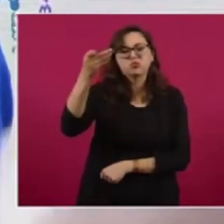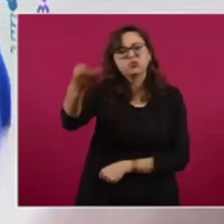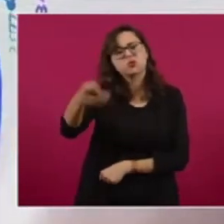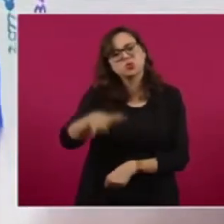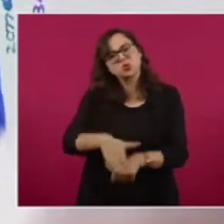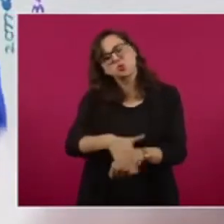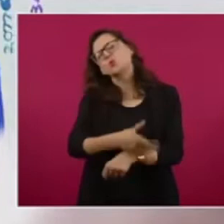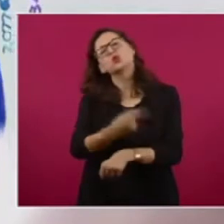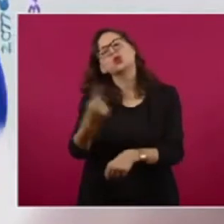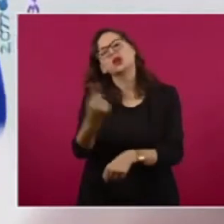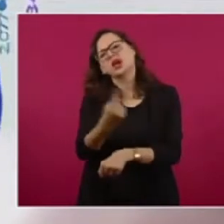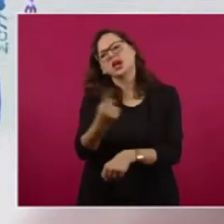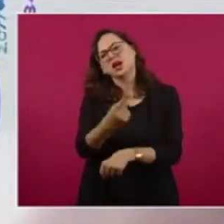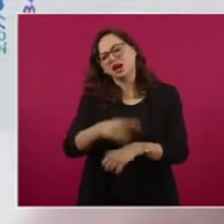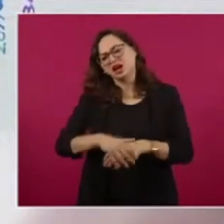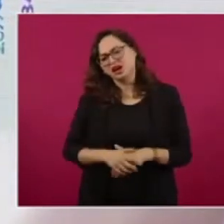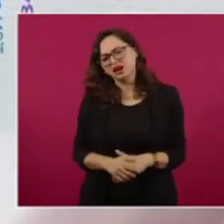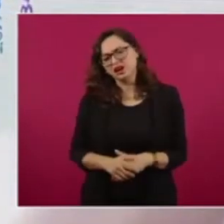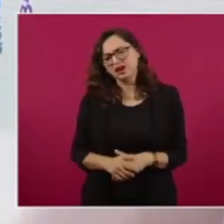de Guanajuato,